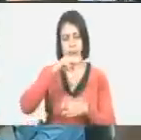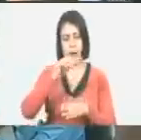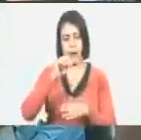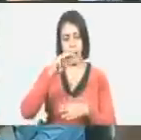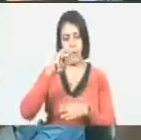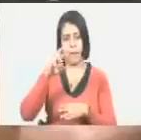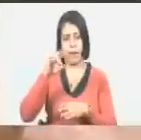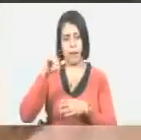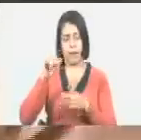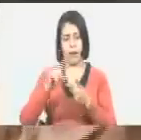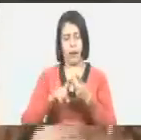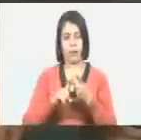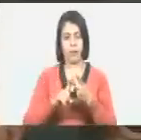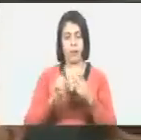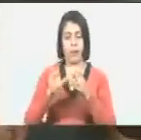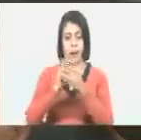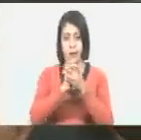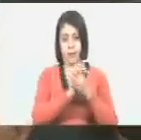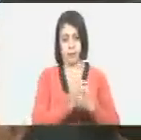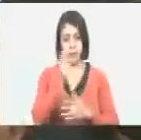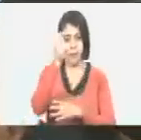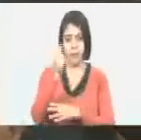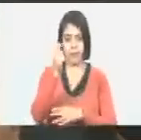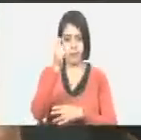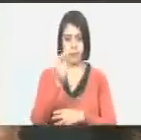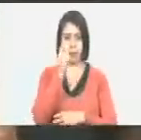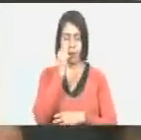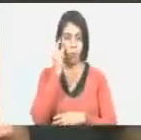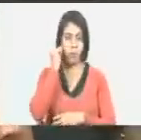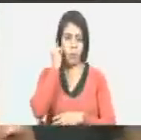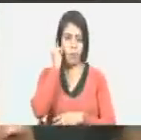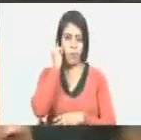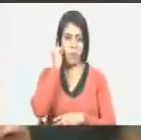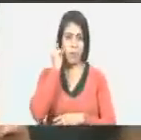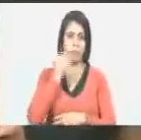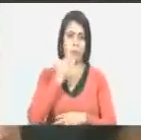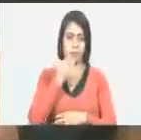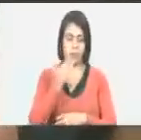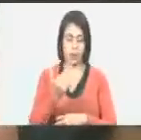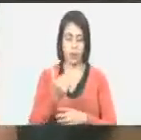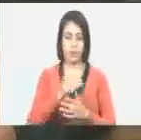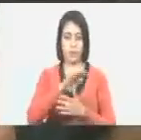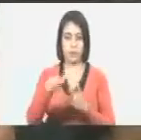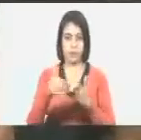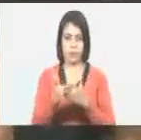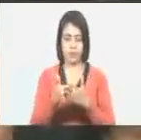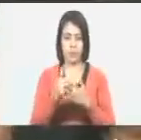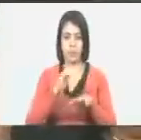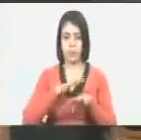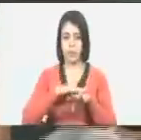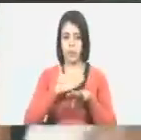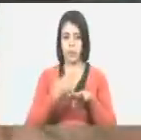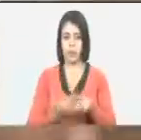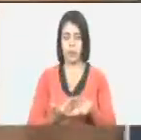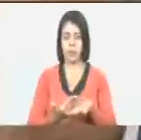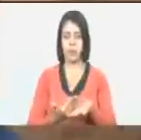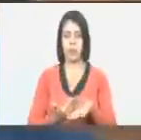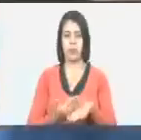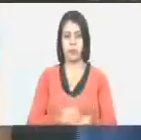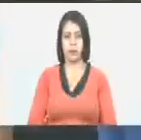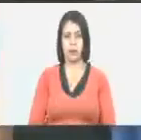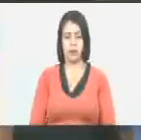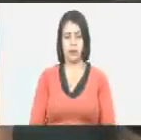Pérez, colegas parlamentarios y colegas parlamentarias. Hemos pedido este punto de información en ocasión de celebrar